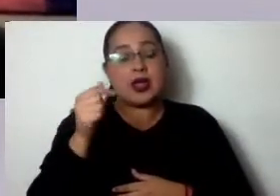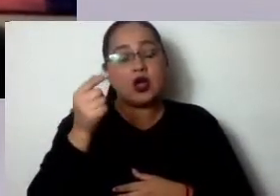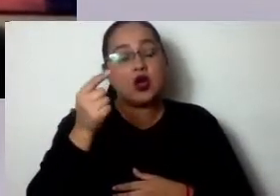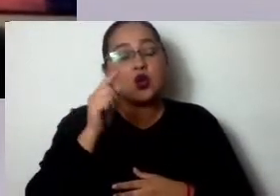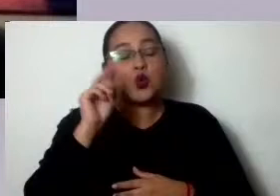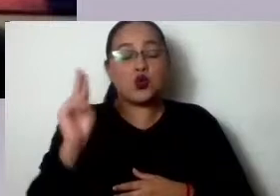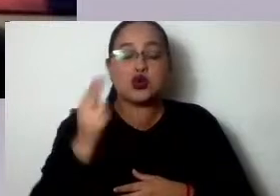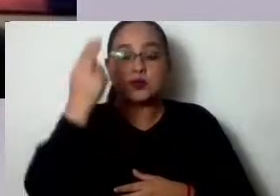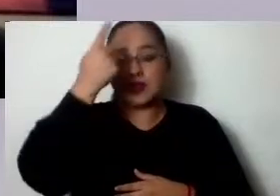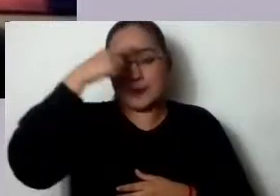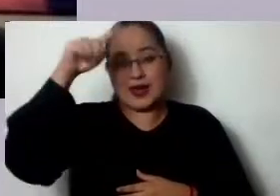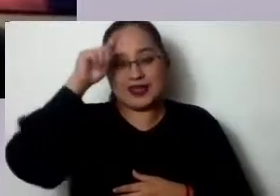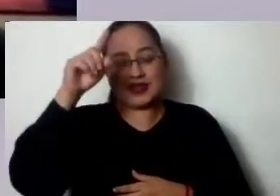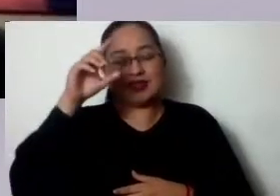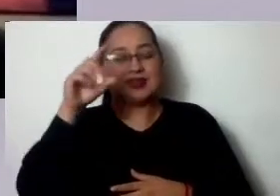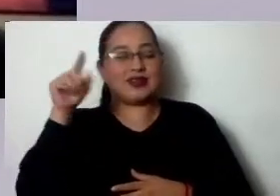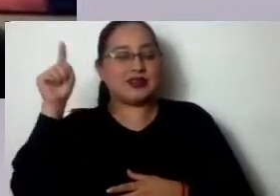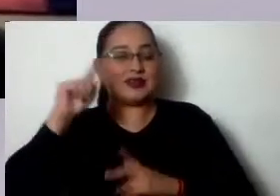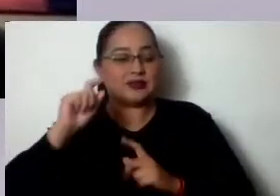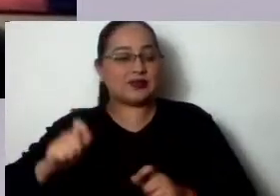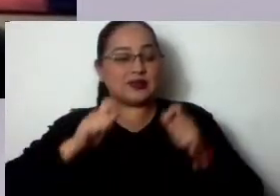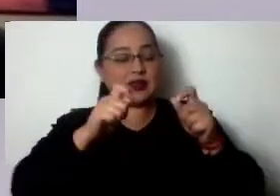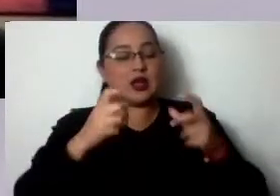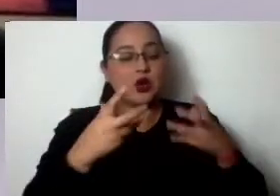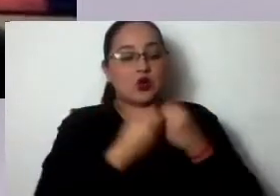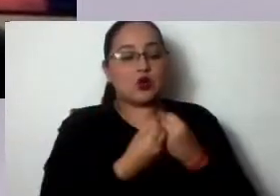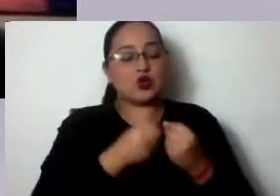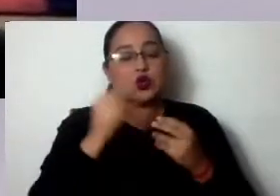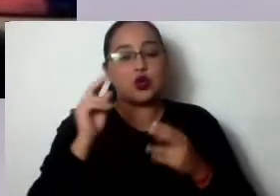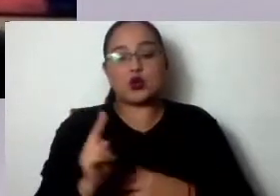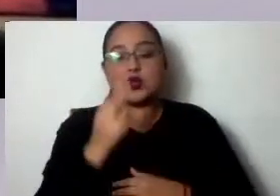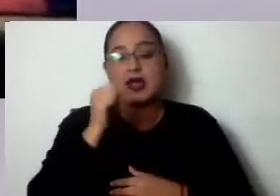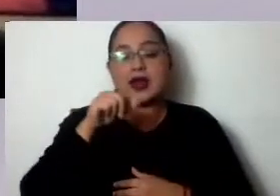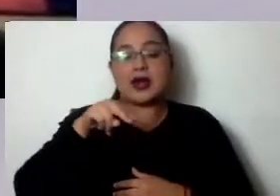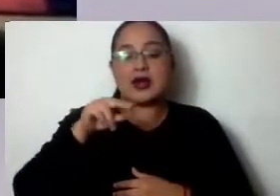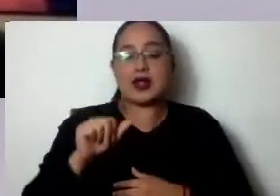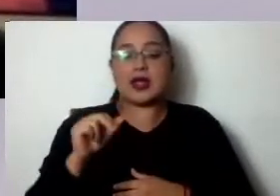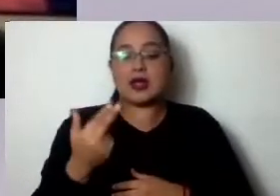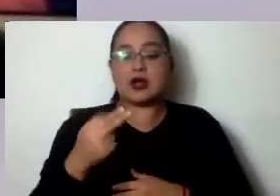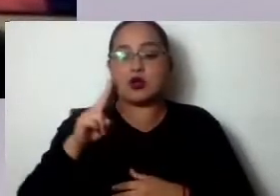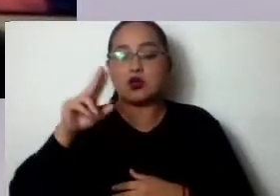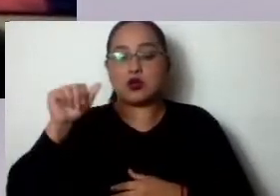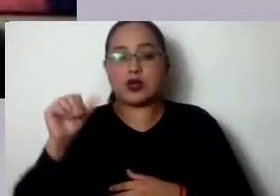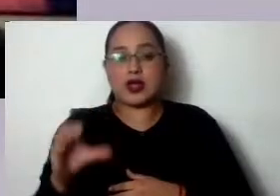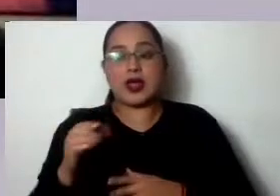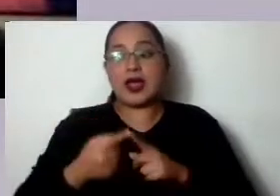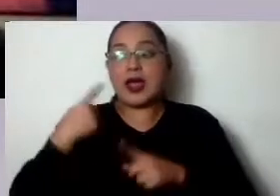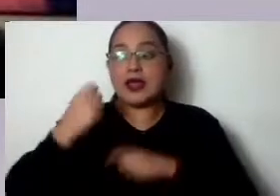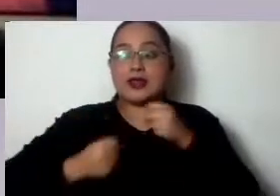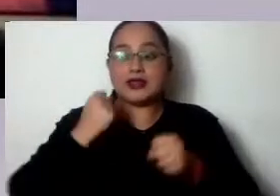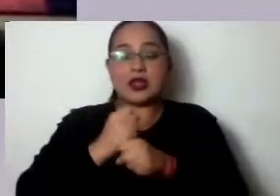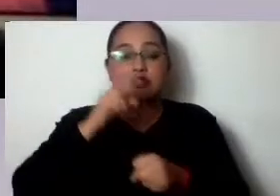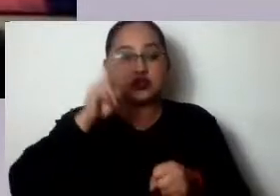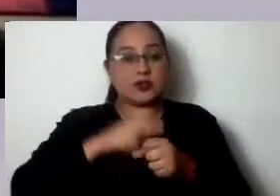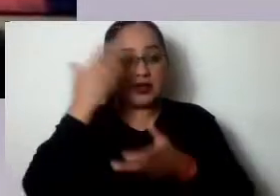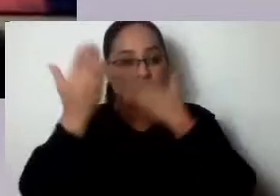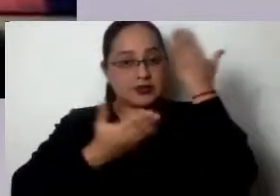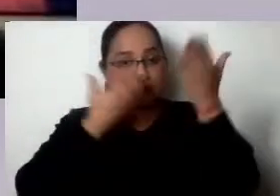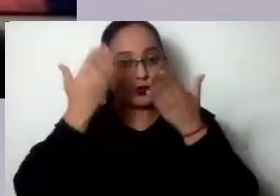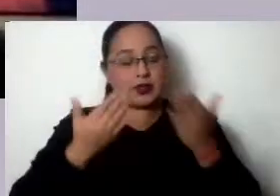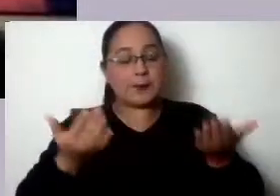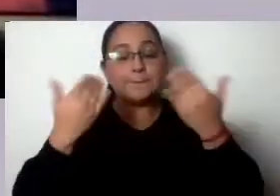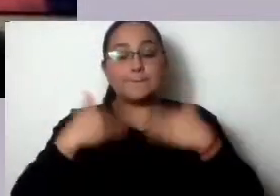en coordinación con la universidad anáhuac mismo que cursó en el año 2000 fue directora de asuntos